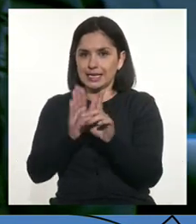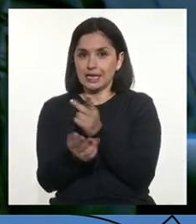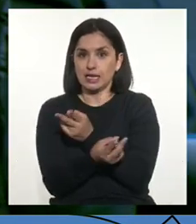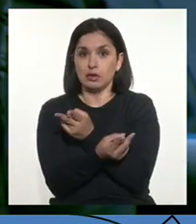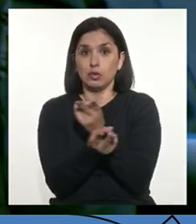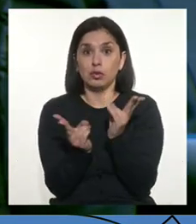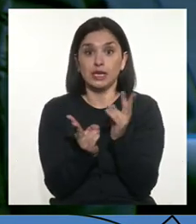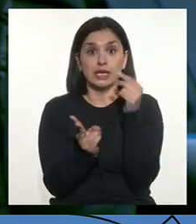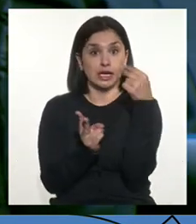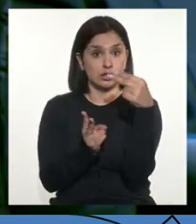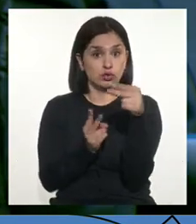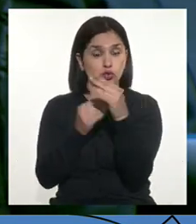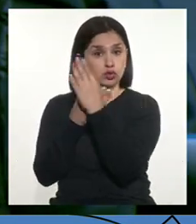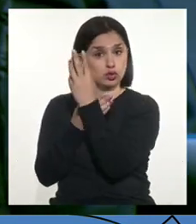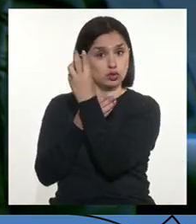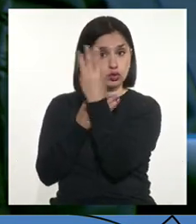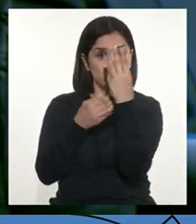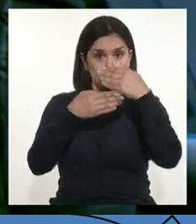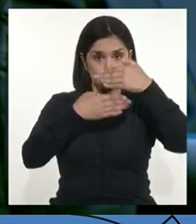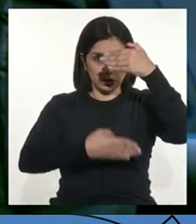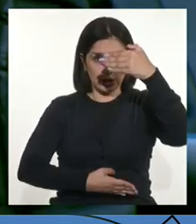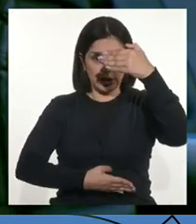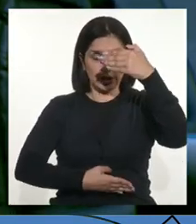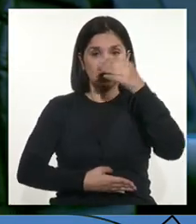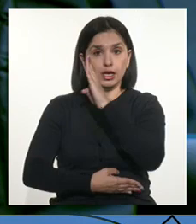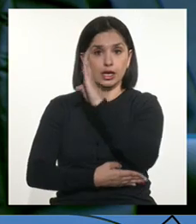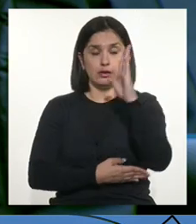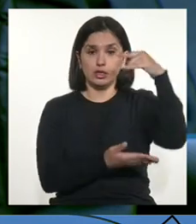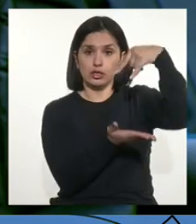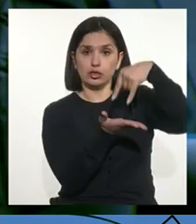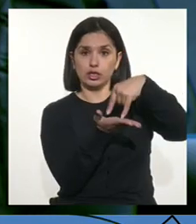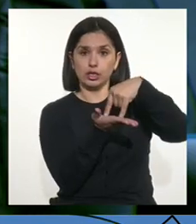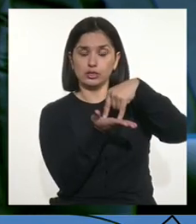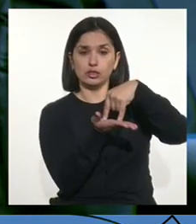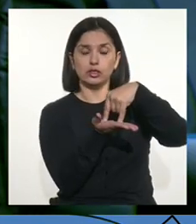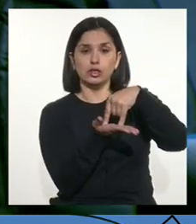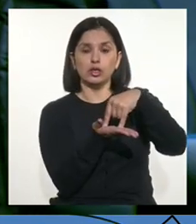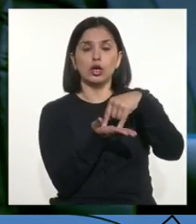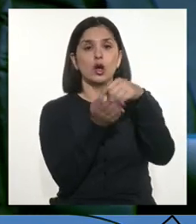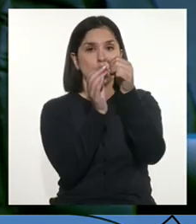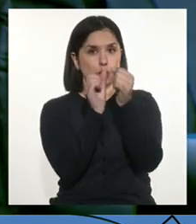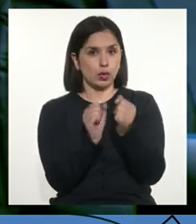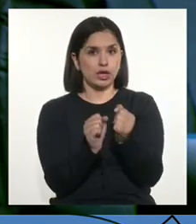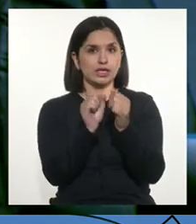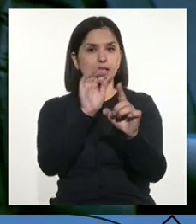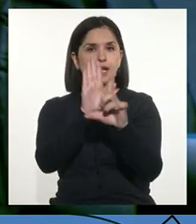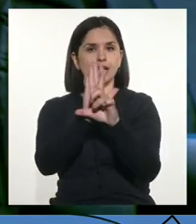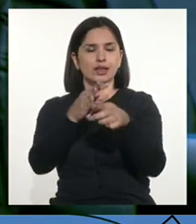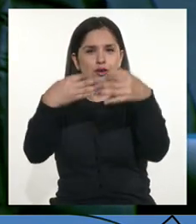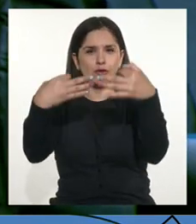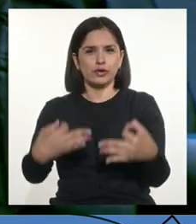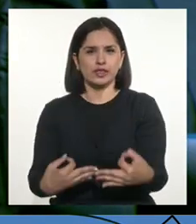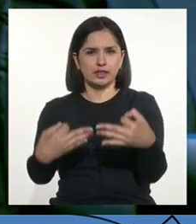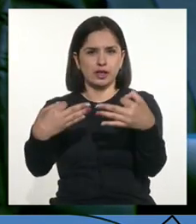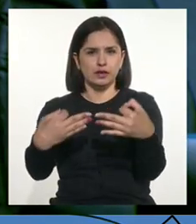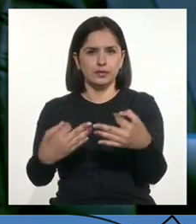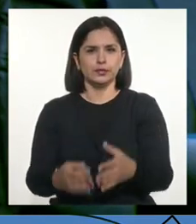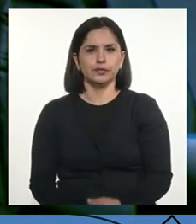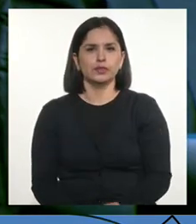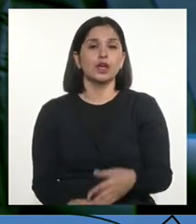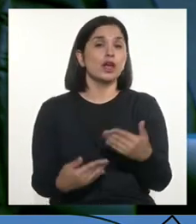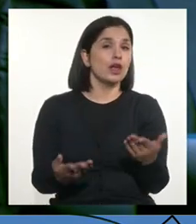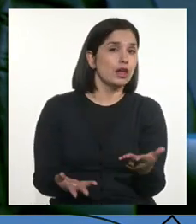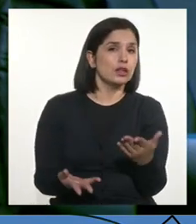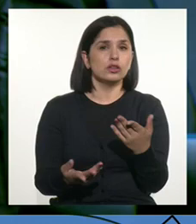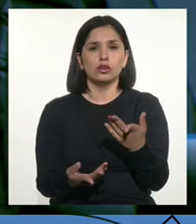en su través de formato electrónico la biblioteca al congreso pase a ser la ley oficial esto que normalmente se ha entendido